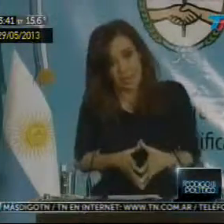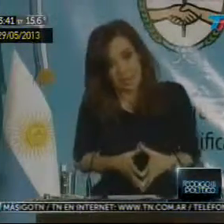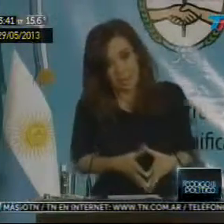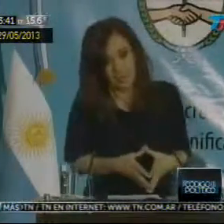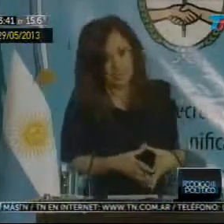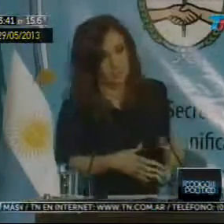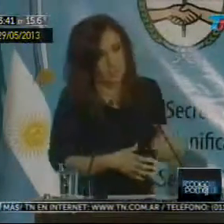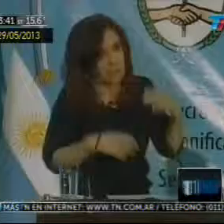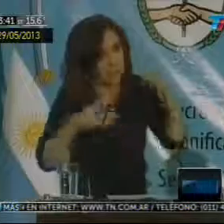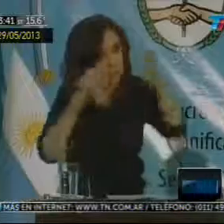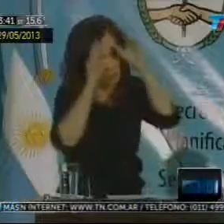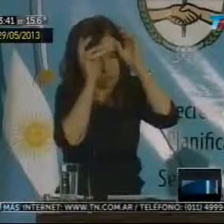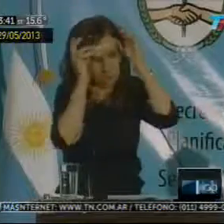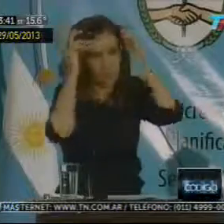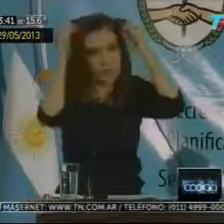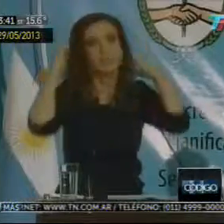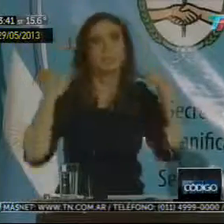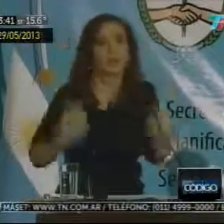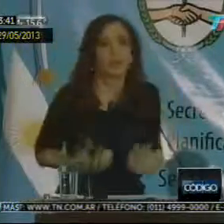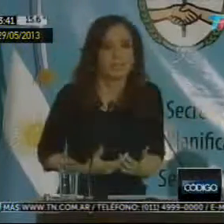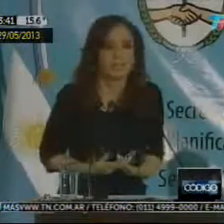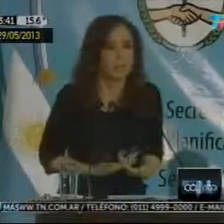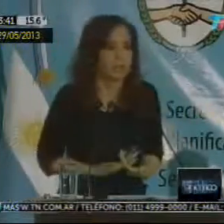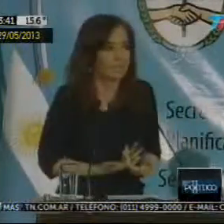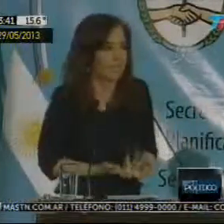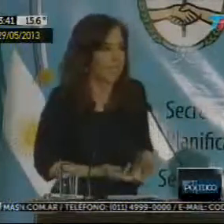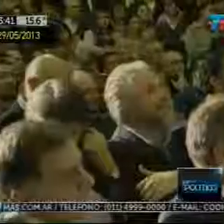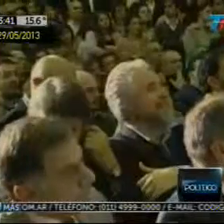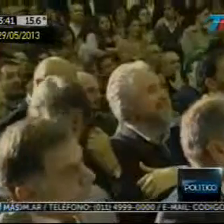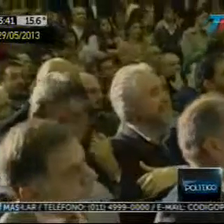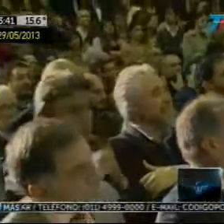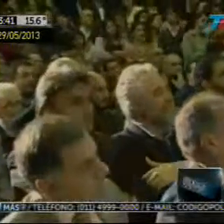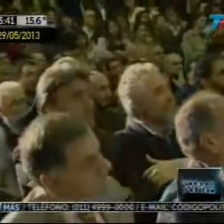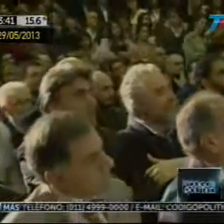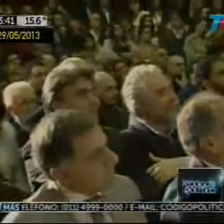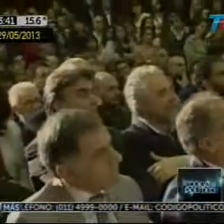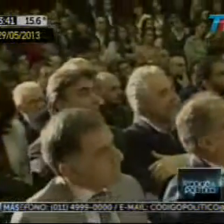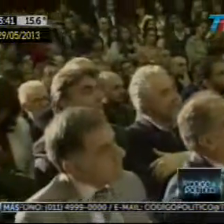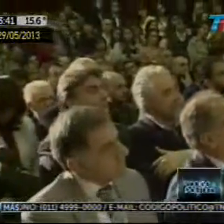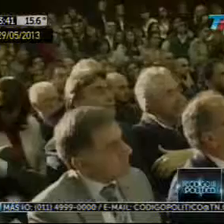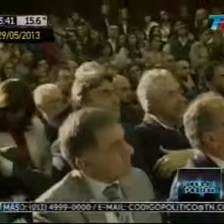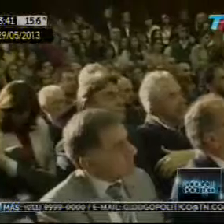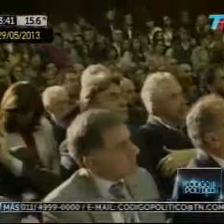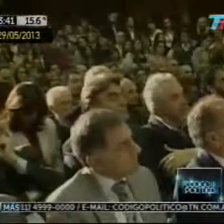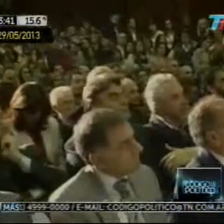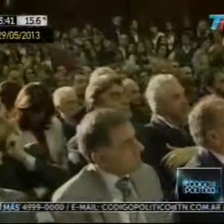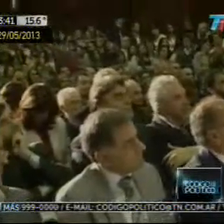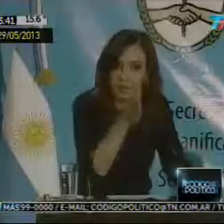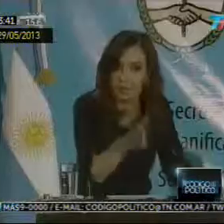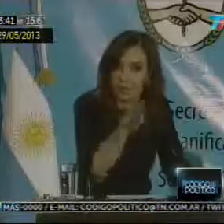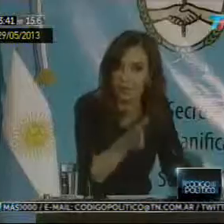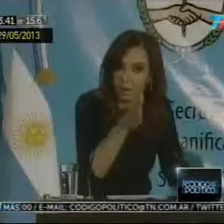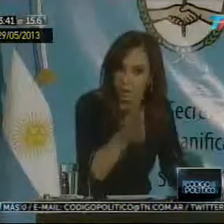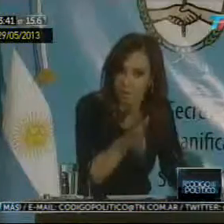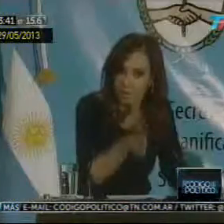La Plata, que bueno, si no hubiera sido por la organización de la sociedad, de los jóvenes, porque los gobiernos cambian, pero los que tienen